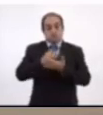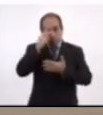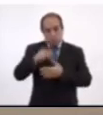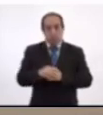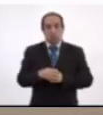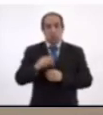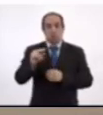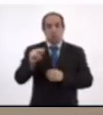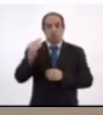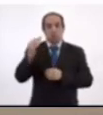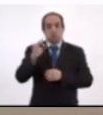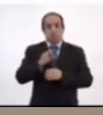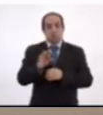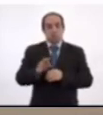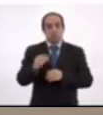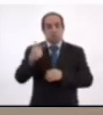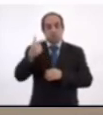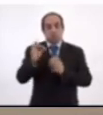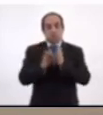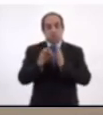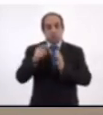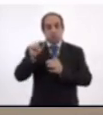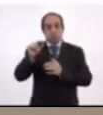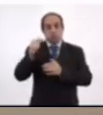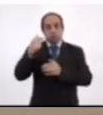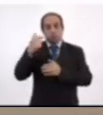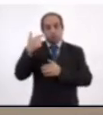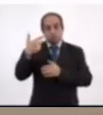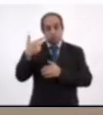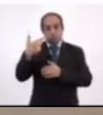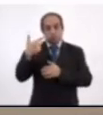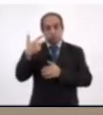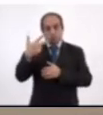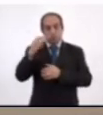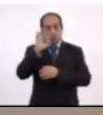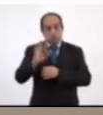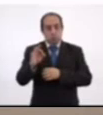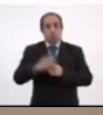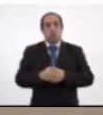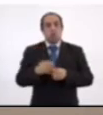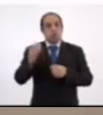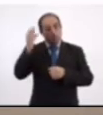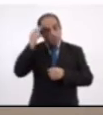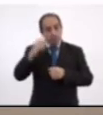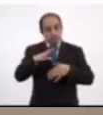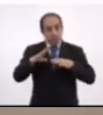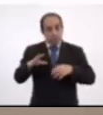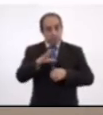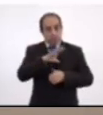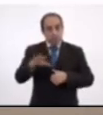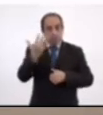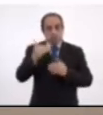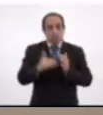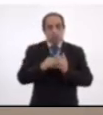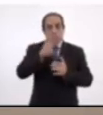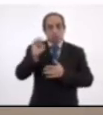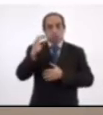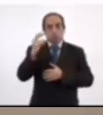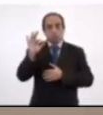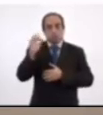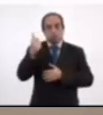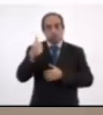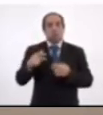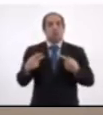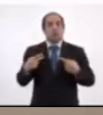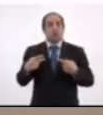hospitales públicos, 7,73% de ocupación en camas generales, con 5,346 camas libres, y en el